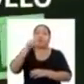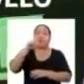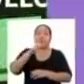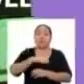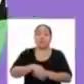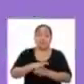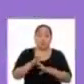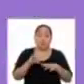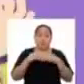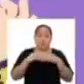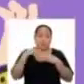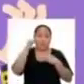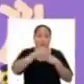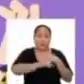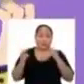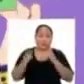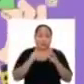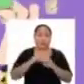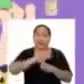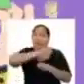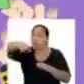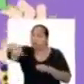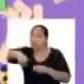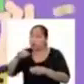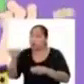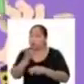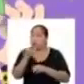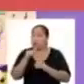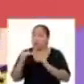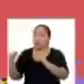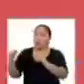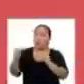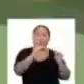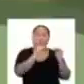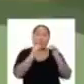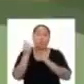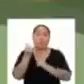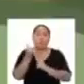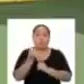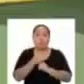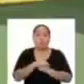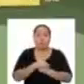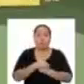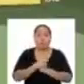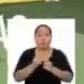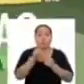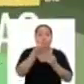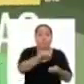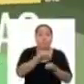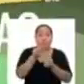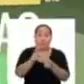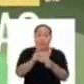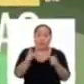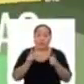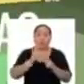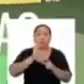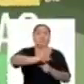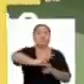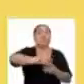isla, donde casi todos ganan la misma cantidad de dinero. Además, se repartieron a los campesinos las tierras